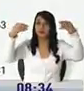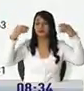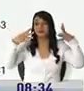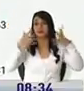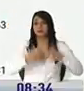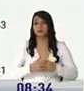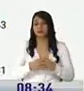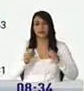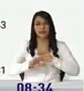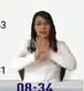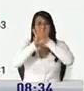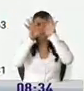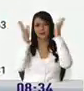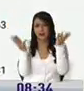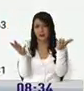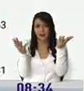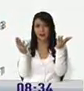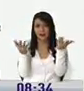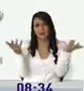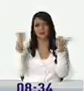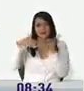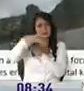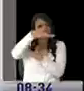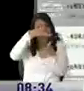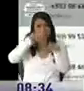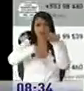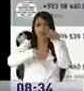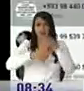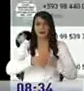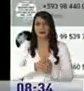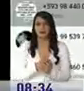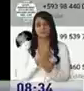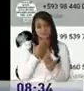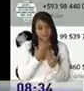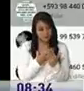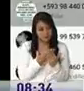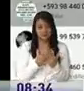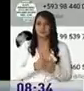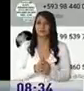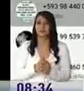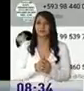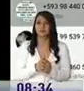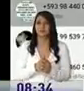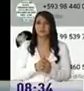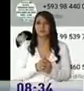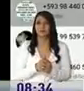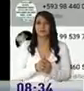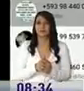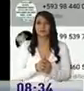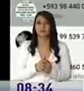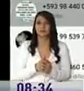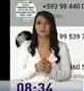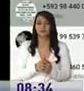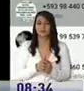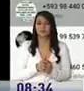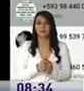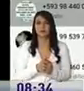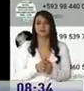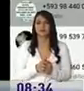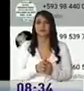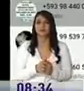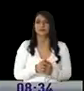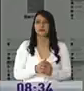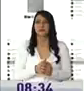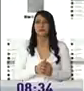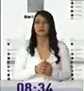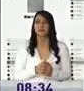es un atentado contra nuestro medio ambiente Gracias mi querida Ali nos obligan cuidar el agua y y